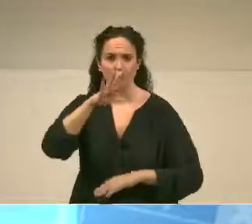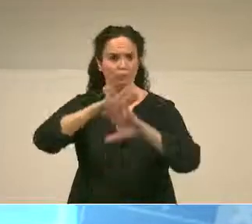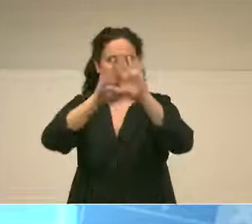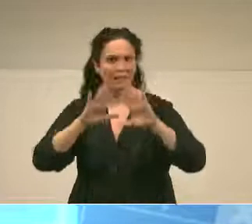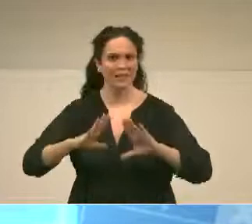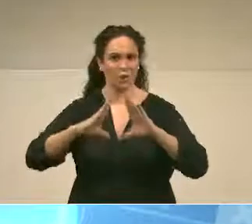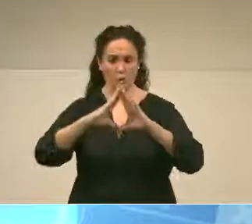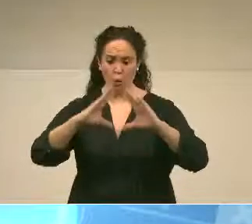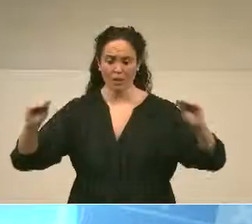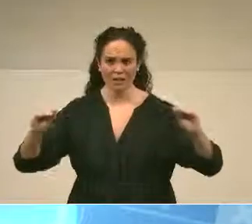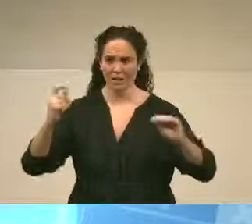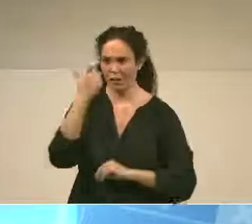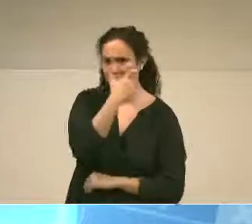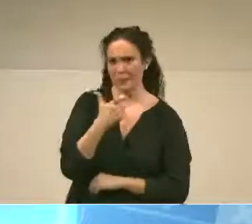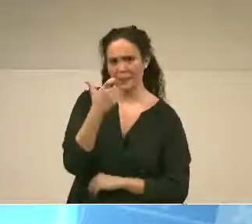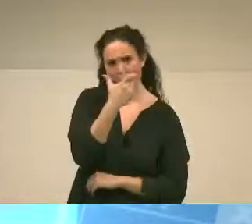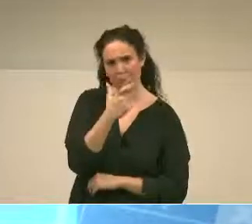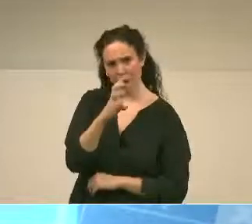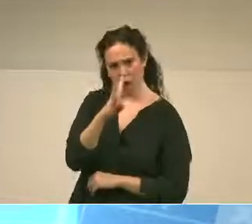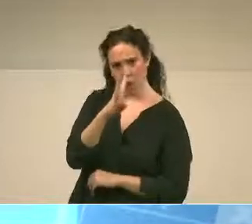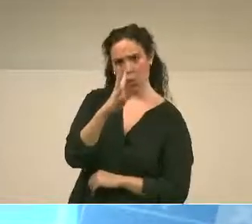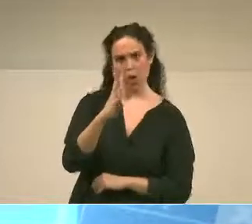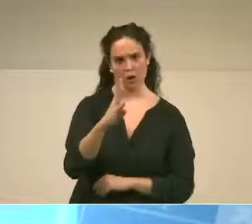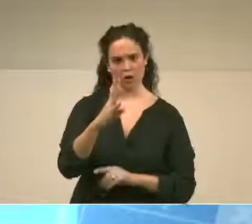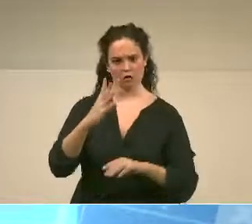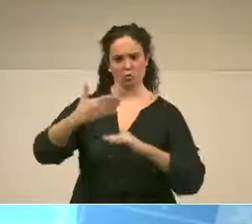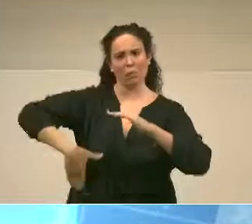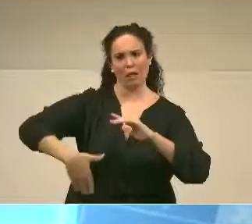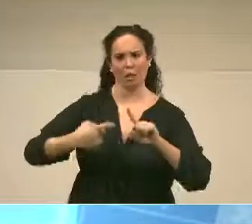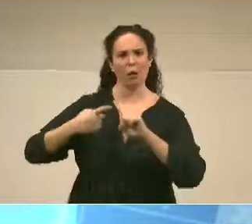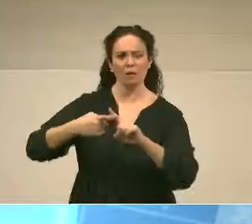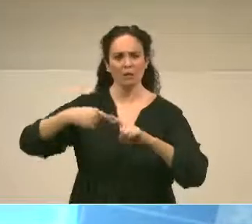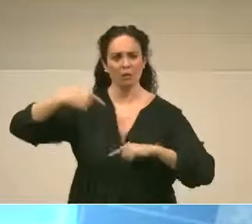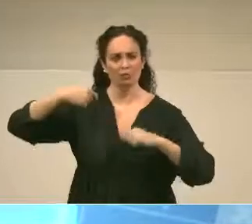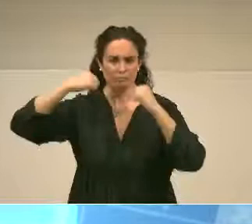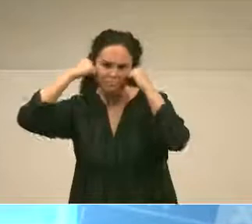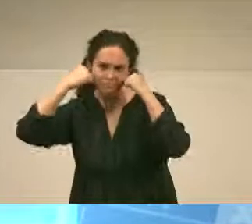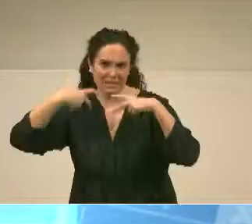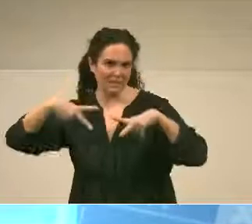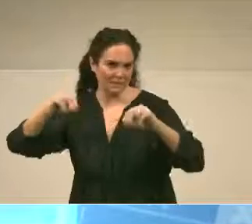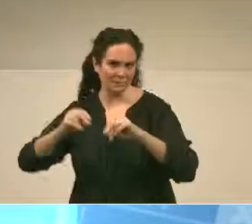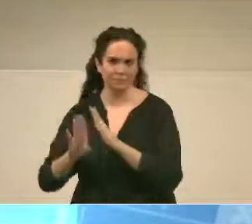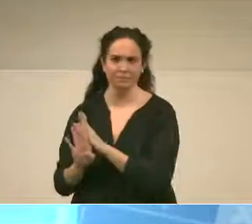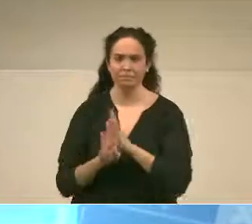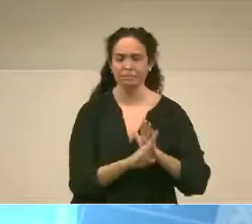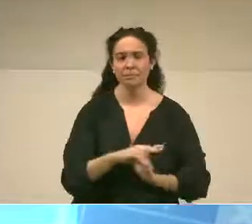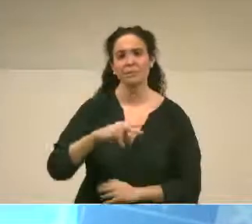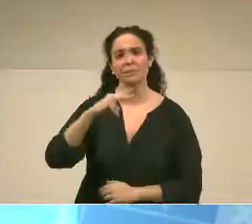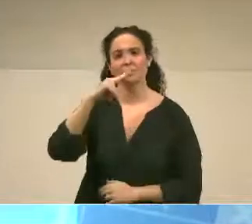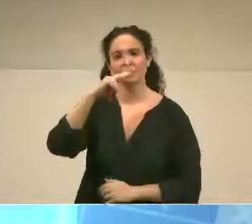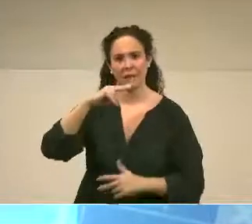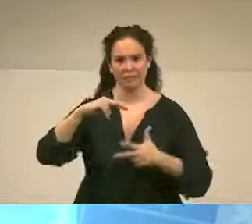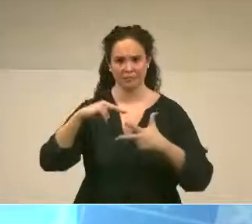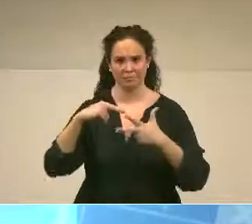delako epe hori behar dela tesia bukatu ahal izateko. Bueno, el programa Bikaintek comentaba facilitará